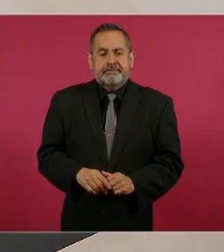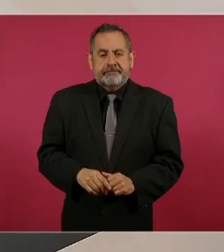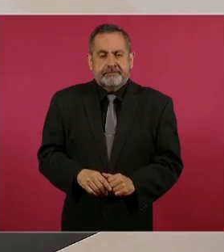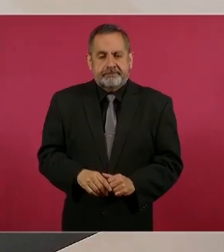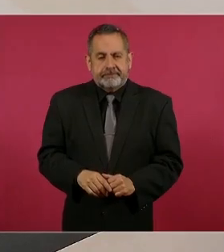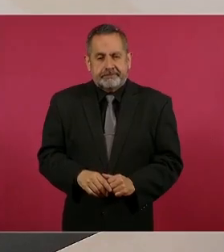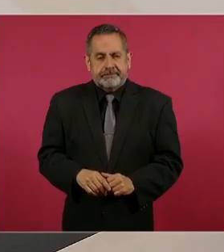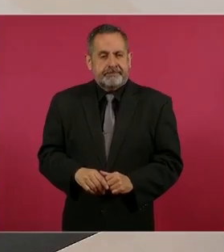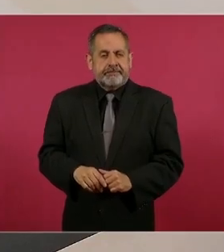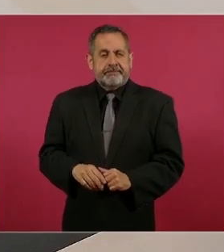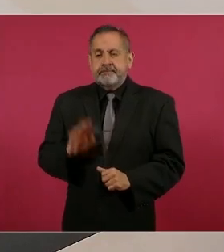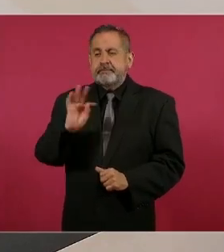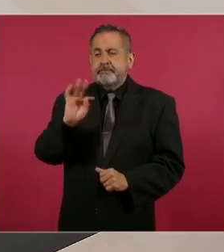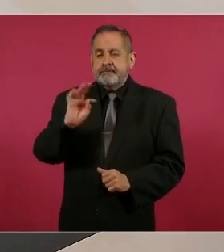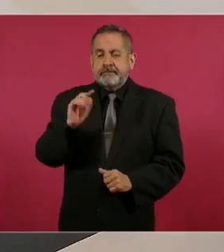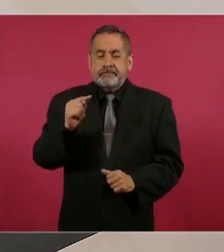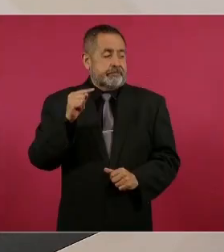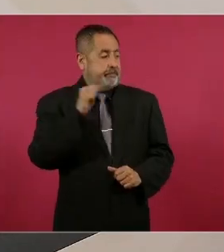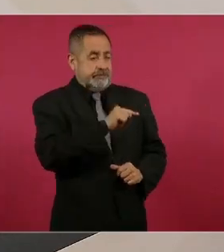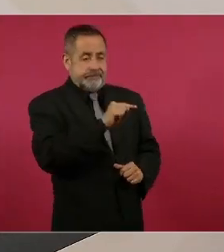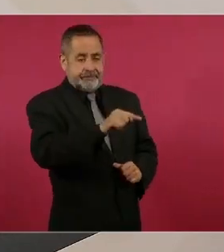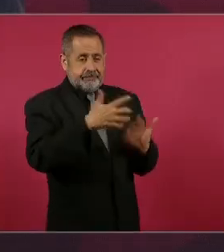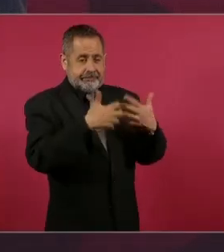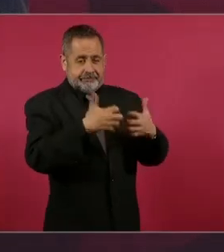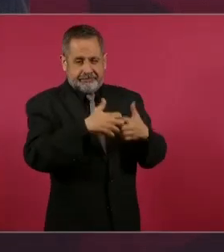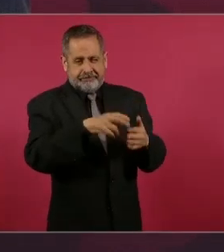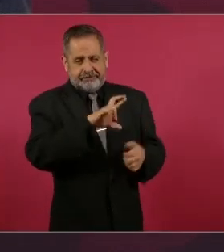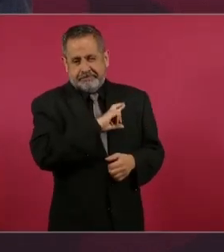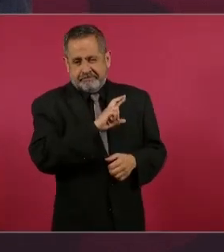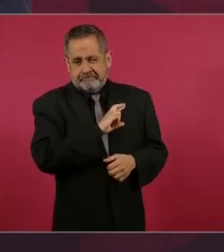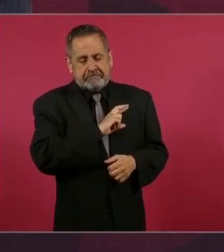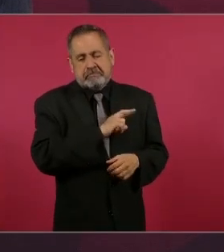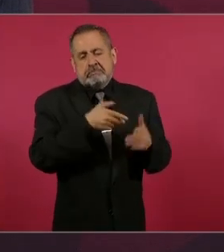Si lo hubiésemos hecho con las empresas constructoras,